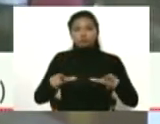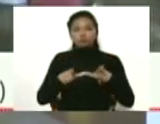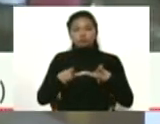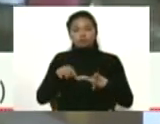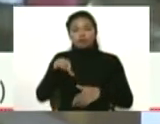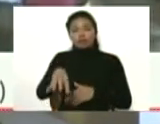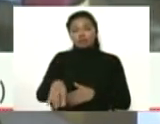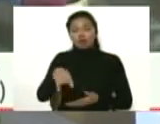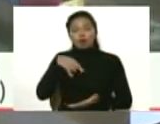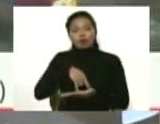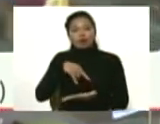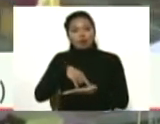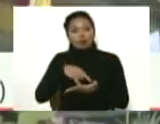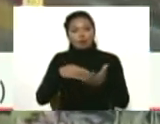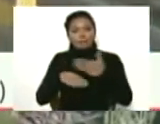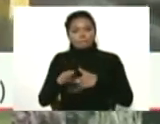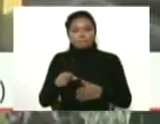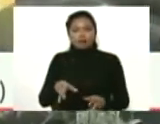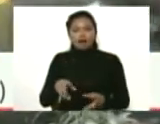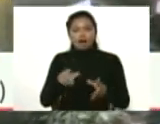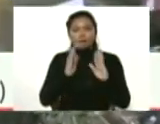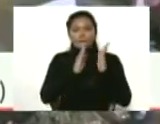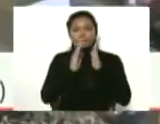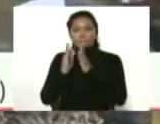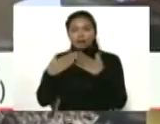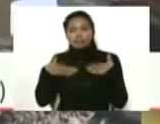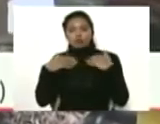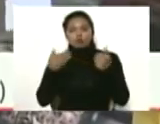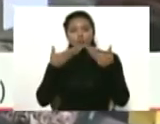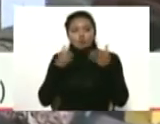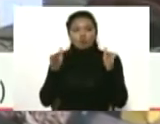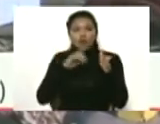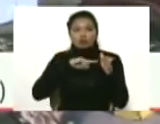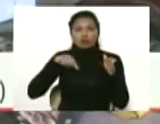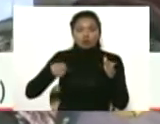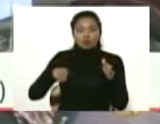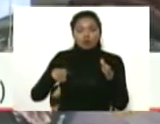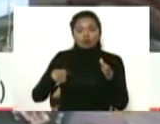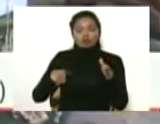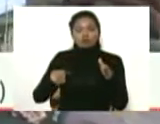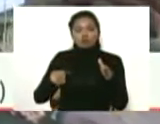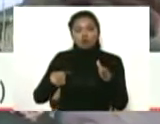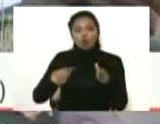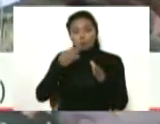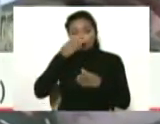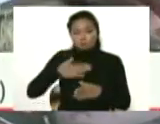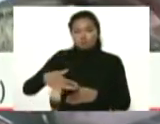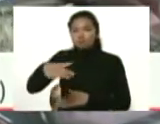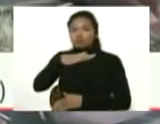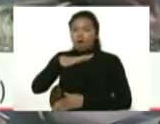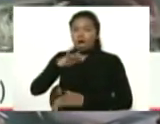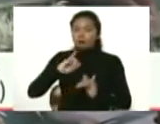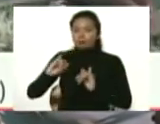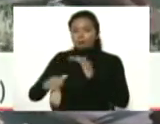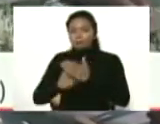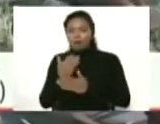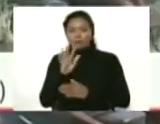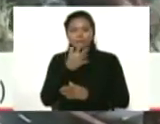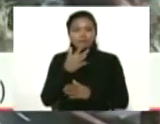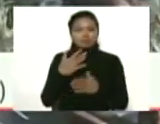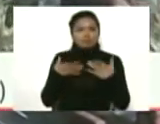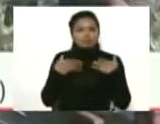estado Carabobo, que va a suministrar salud pública a nuestra población con un margen de